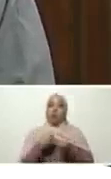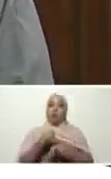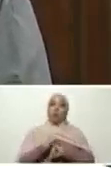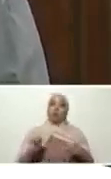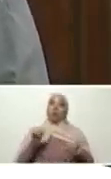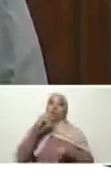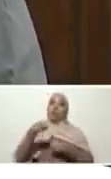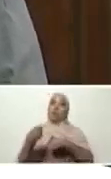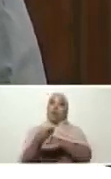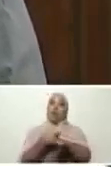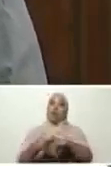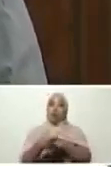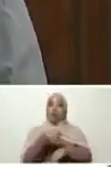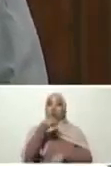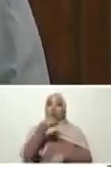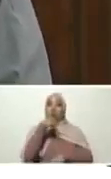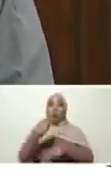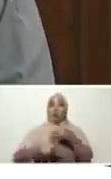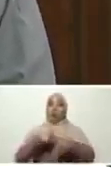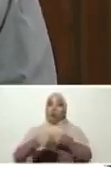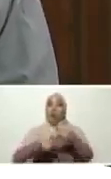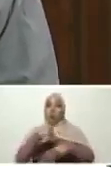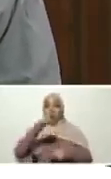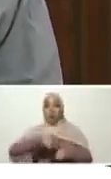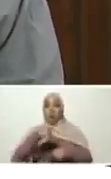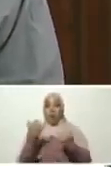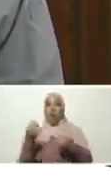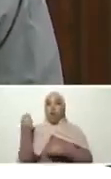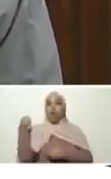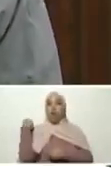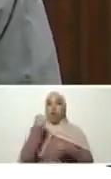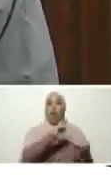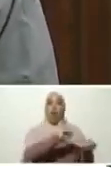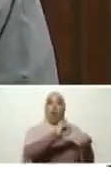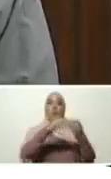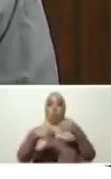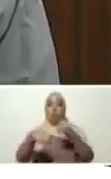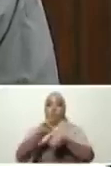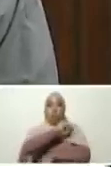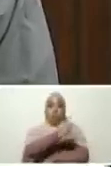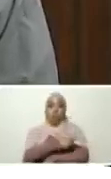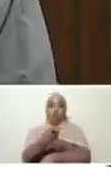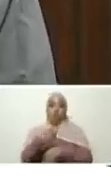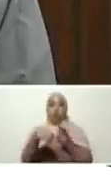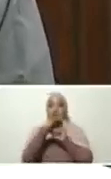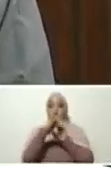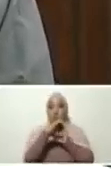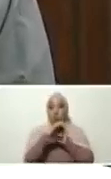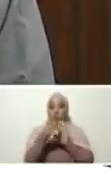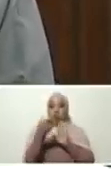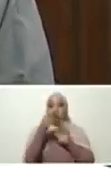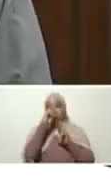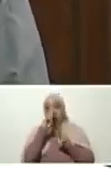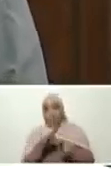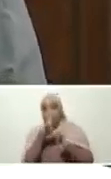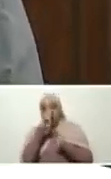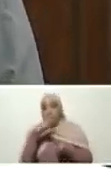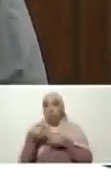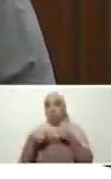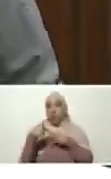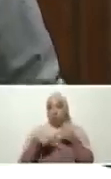a las gobernaciones a este proceso, para que el llamado poder constituido se incorpore también y respete estos